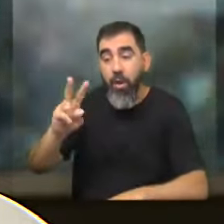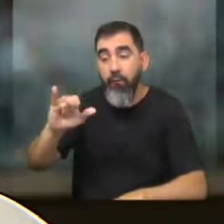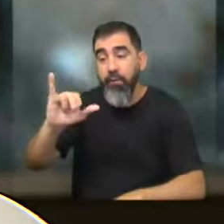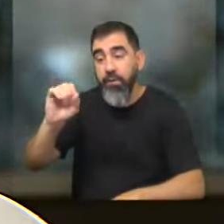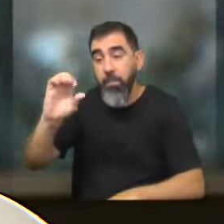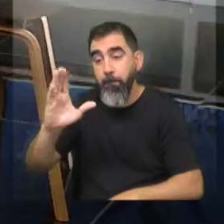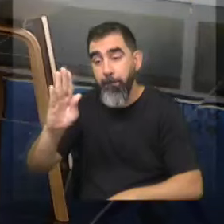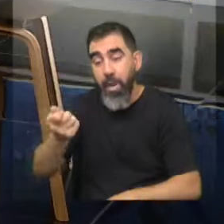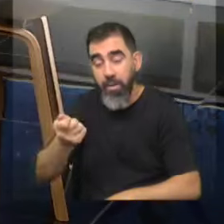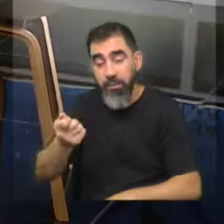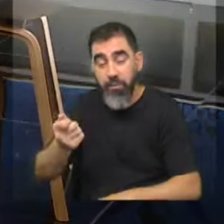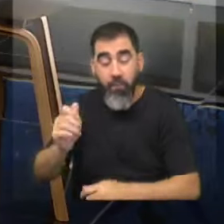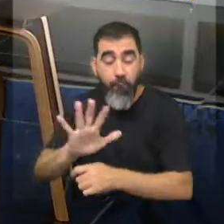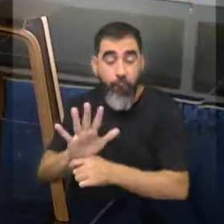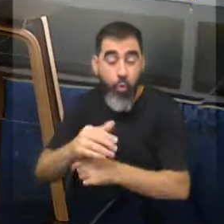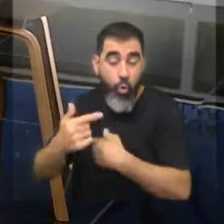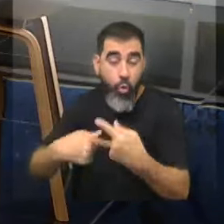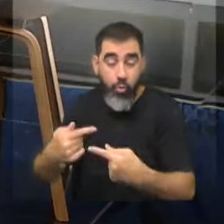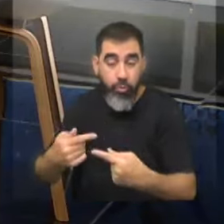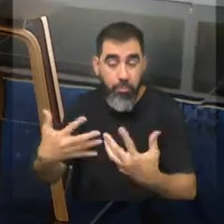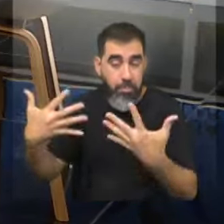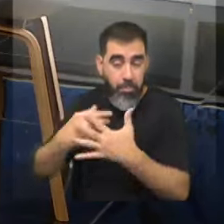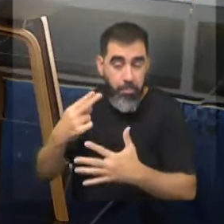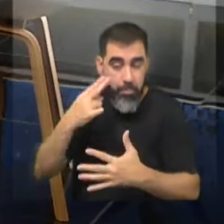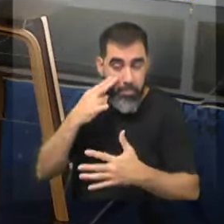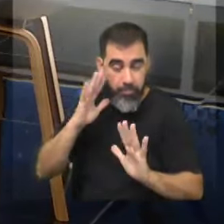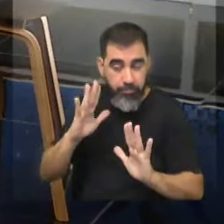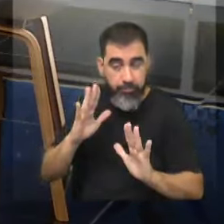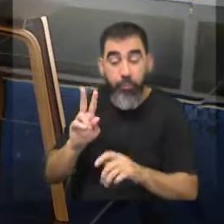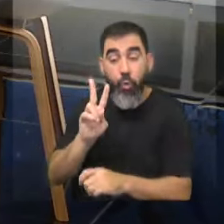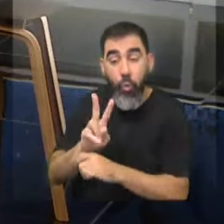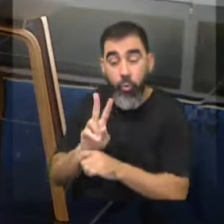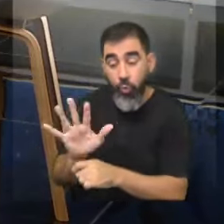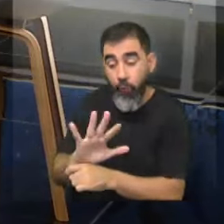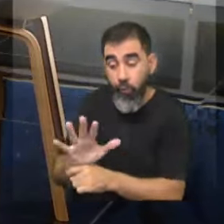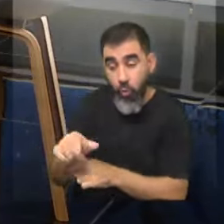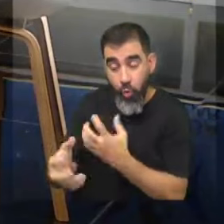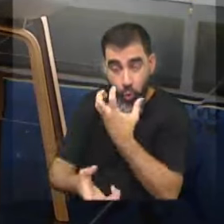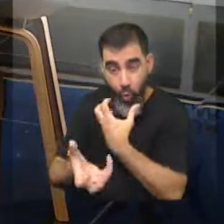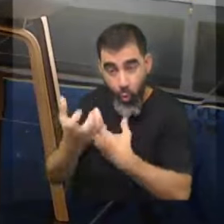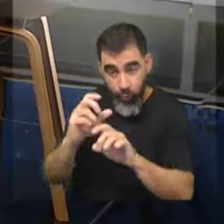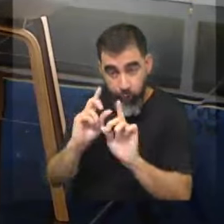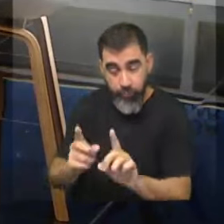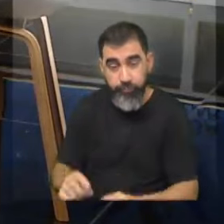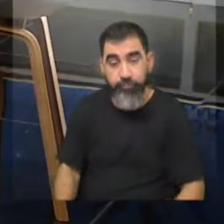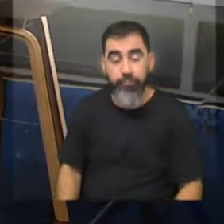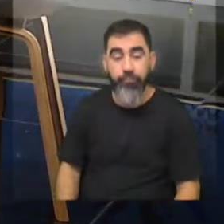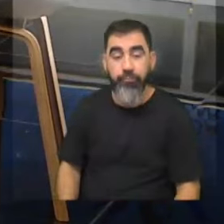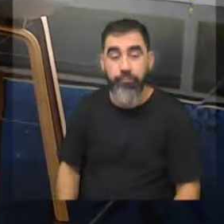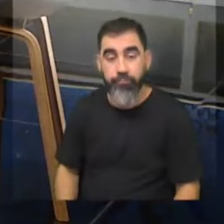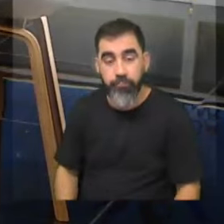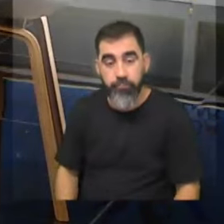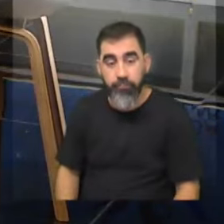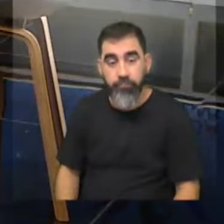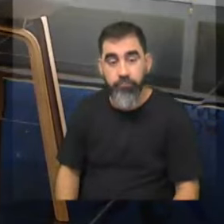recurso biológico, ¿verdad? Que no afecta para nada. Y está haciendo un control biológico de estos animales. Andrea Albín, se nos voló el tiempo.